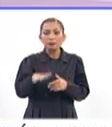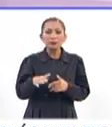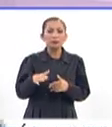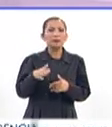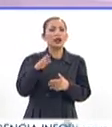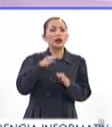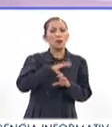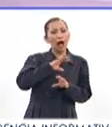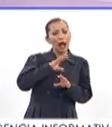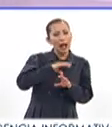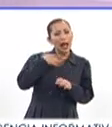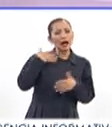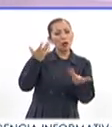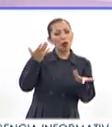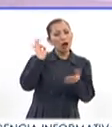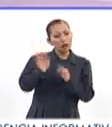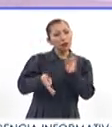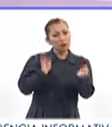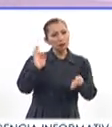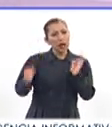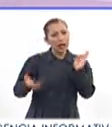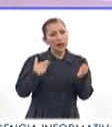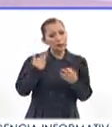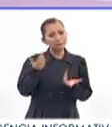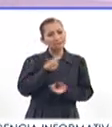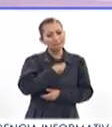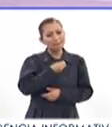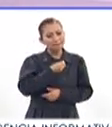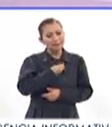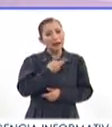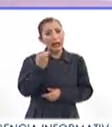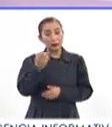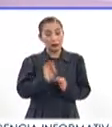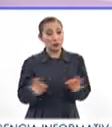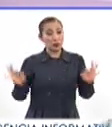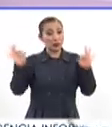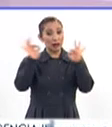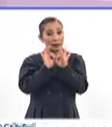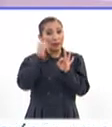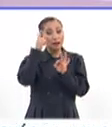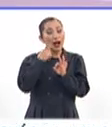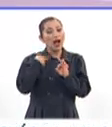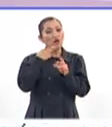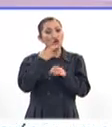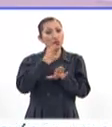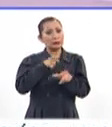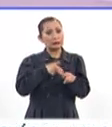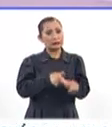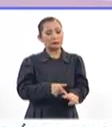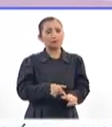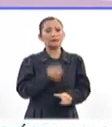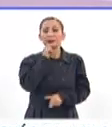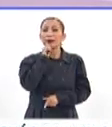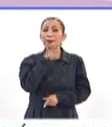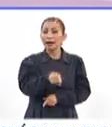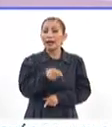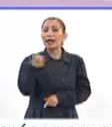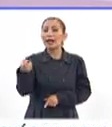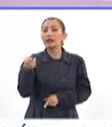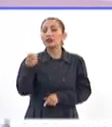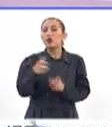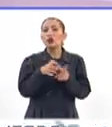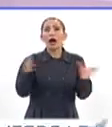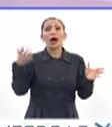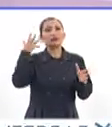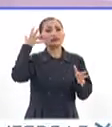sepamos querer, las abracemos y las toleremos. Esto es fundamental para su preservación. Por supuesto, este es uno de los